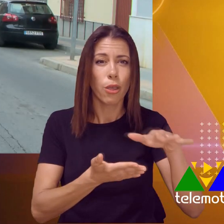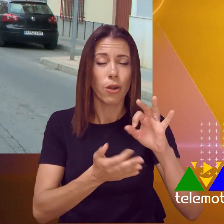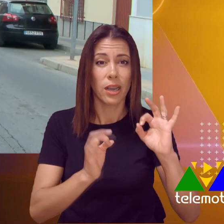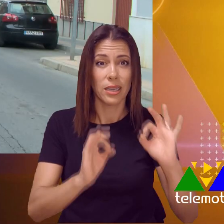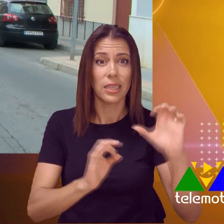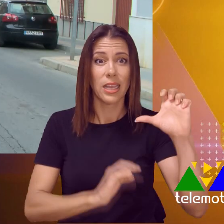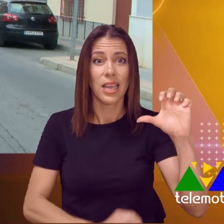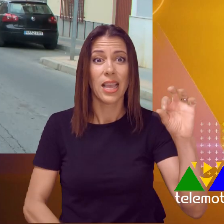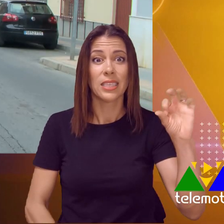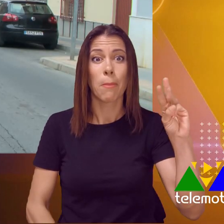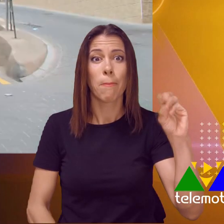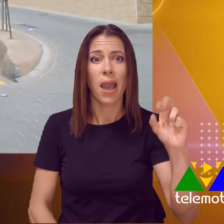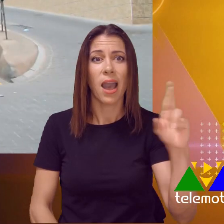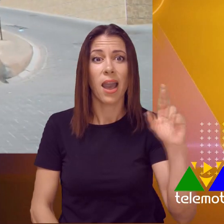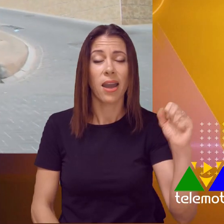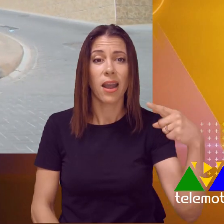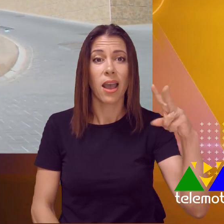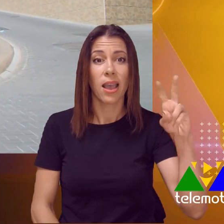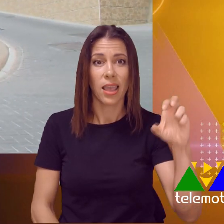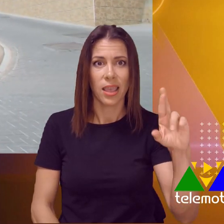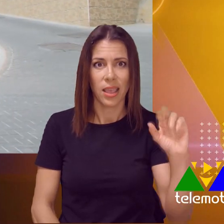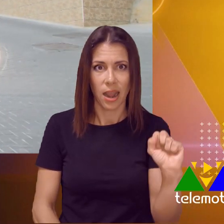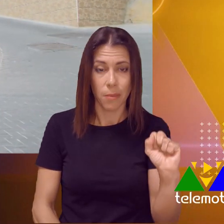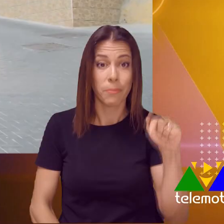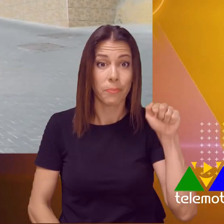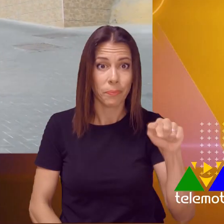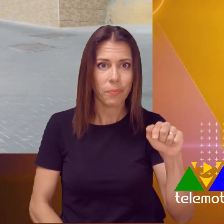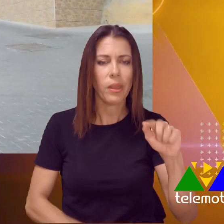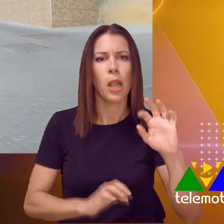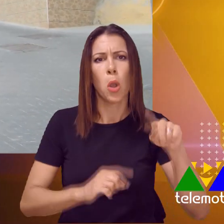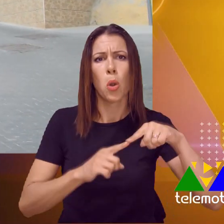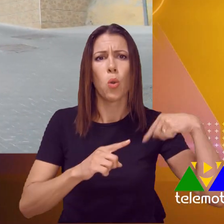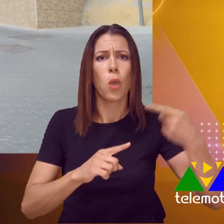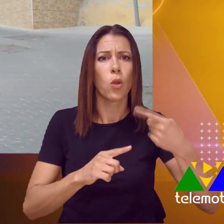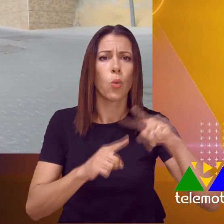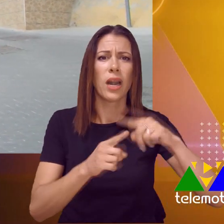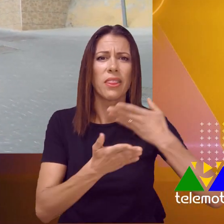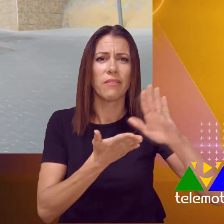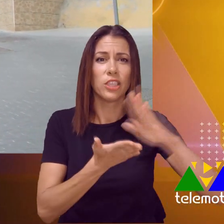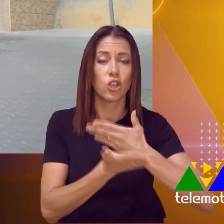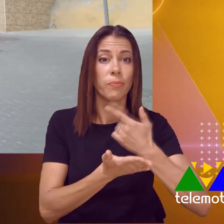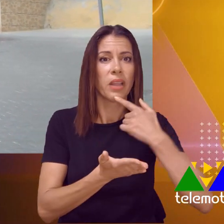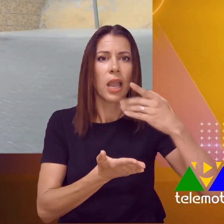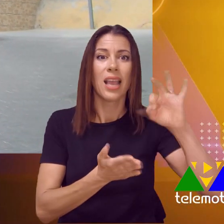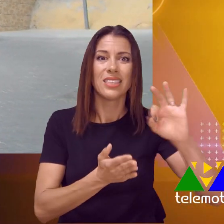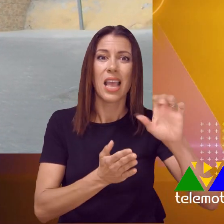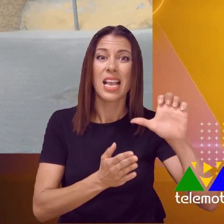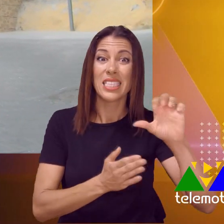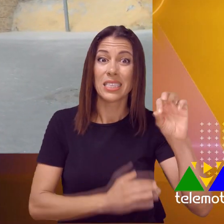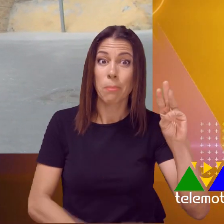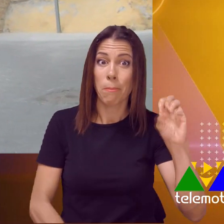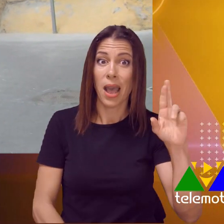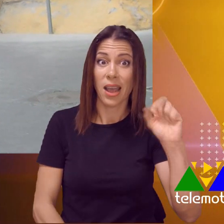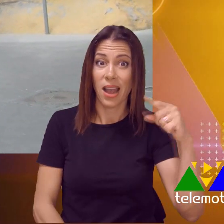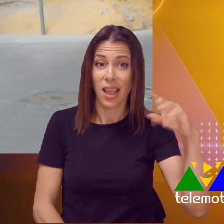de las Cañas hacia la Rambla del Senador empezó a conocerse con el nombre de Esparraguera Baja, y de la parte derecha hacia la calle Portuguesa,